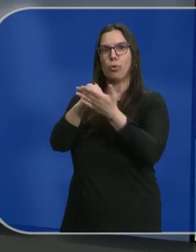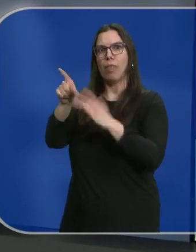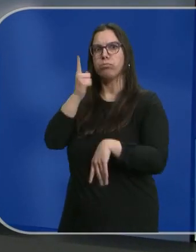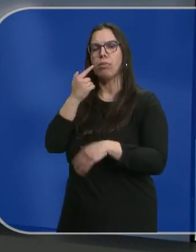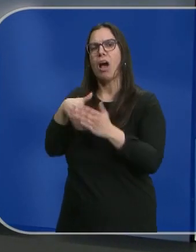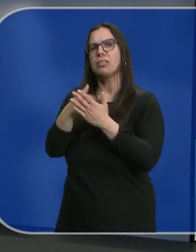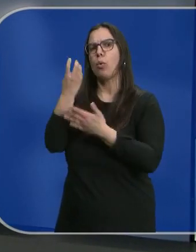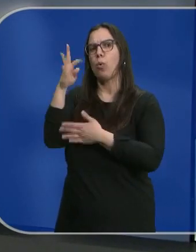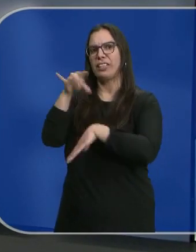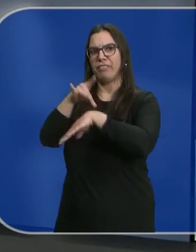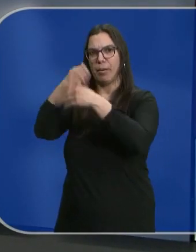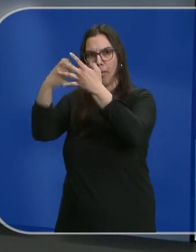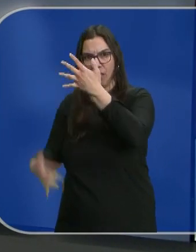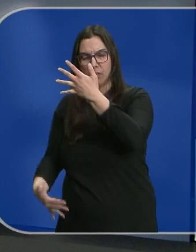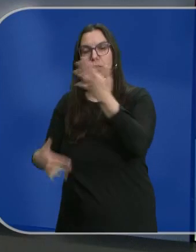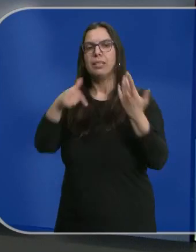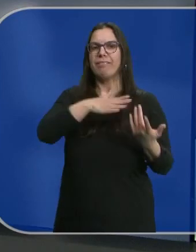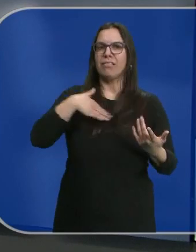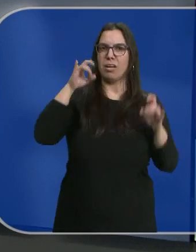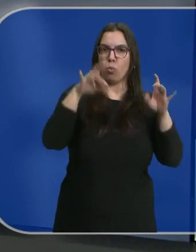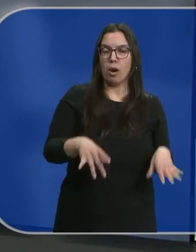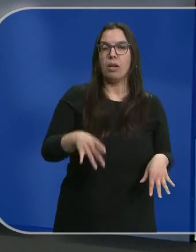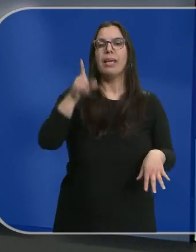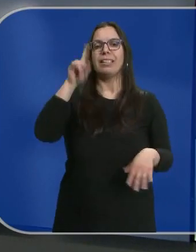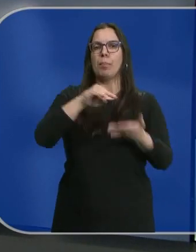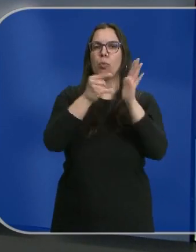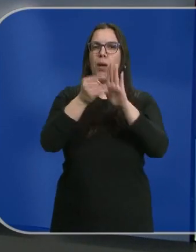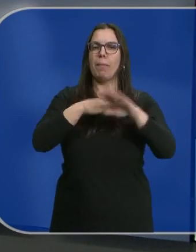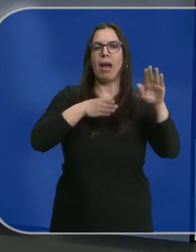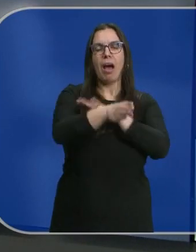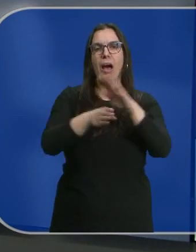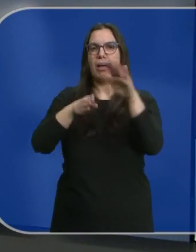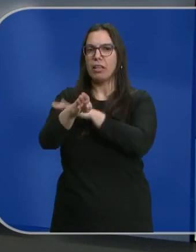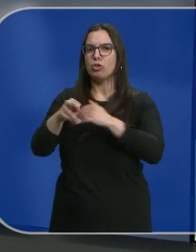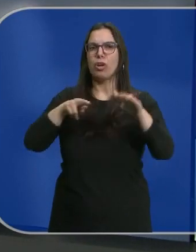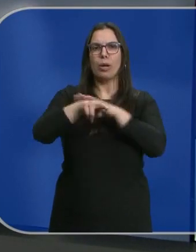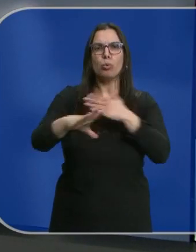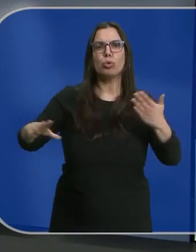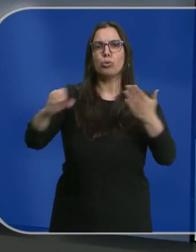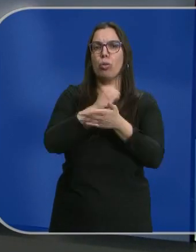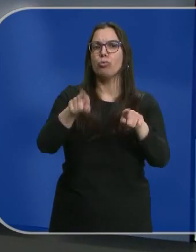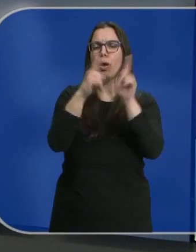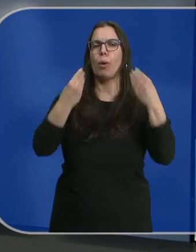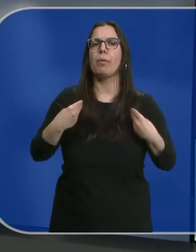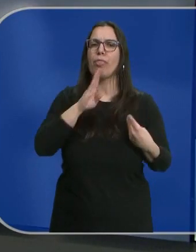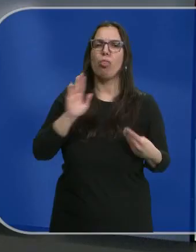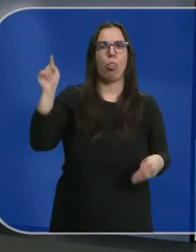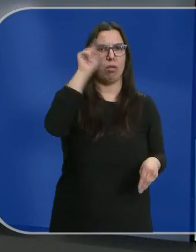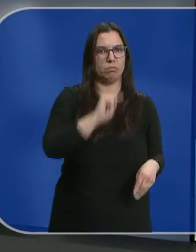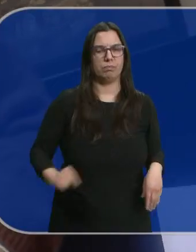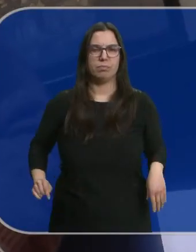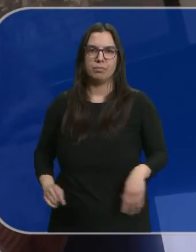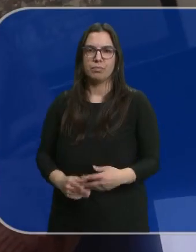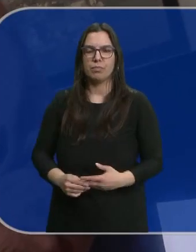plan nacional que garantice el acceso a todos los recursos sanitarios, independientemente del territorio en el que viva el paciente.